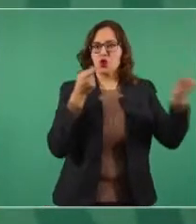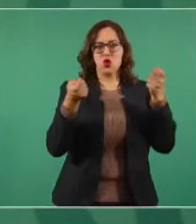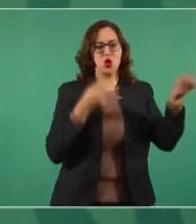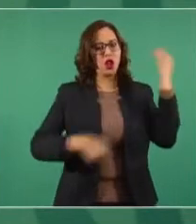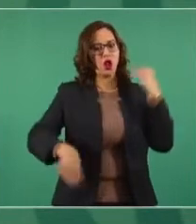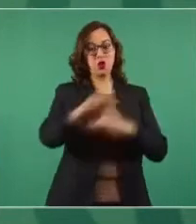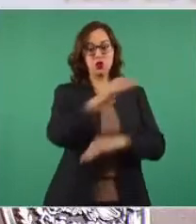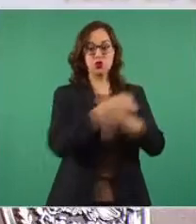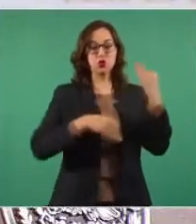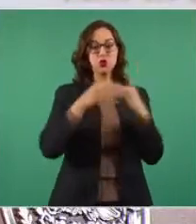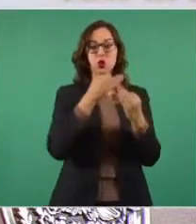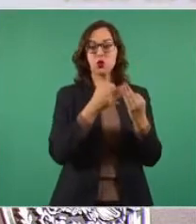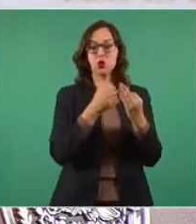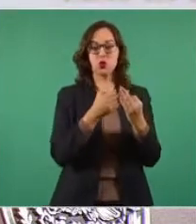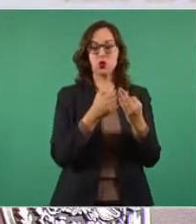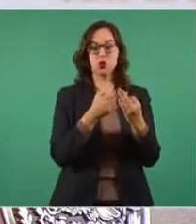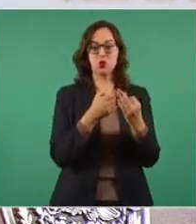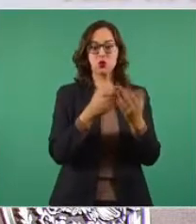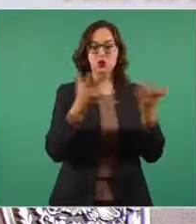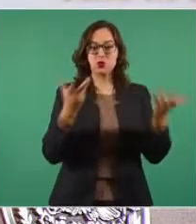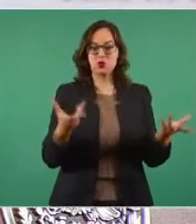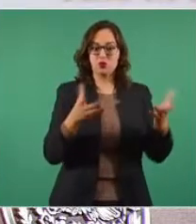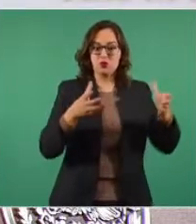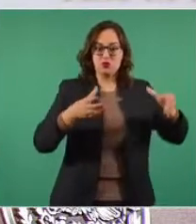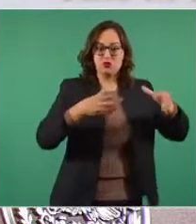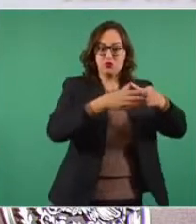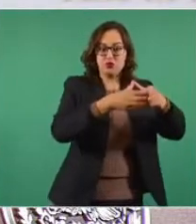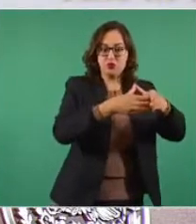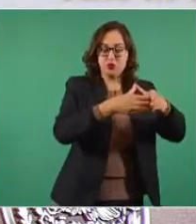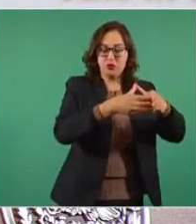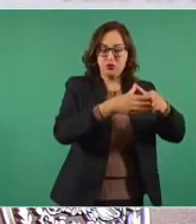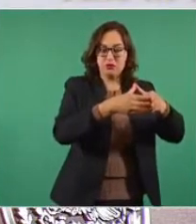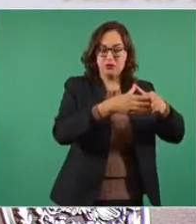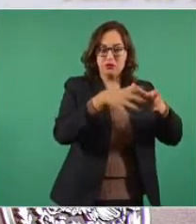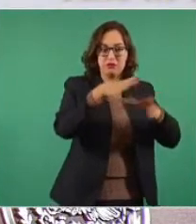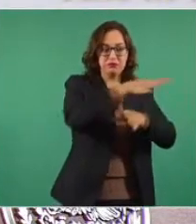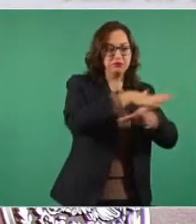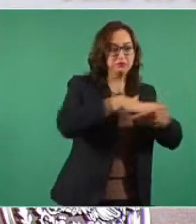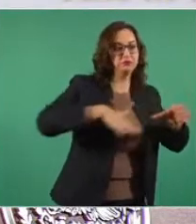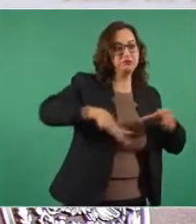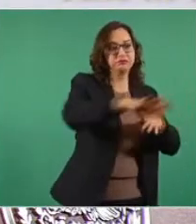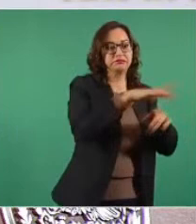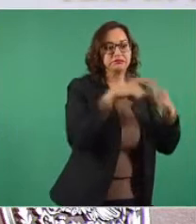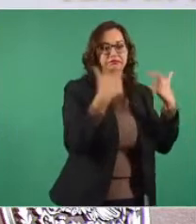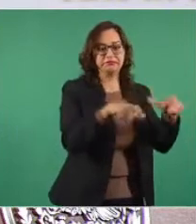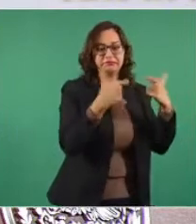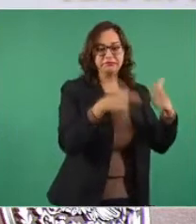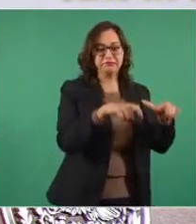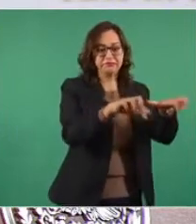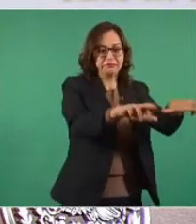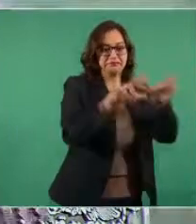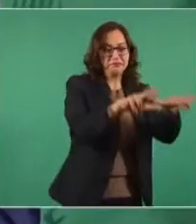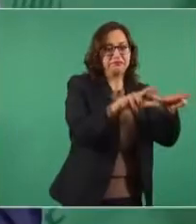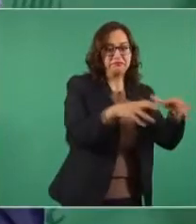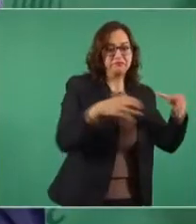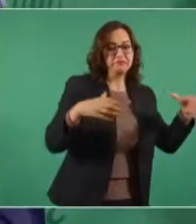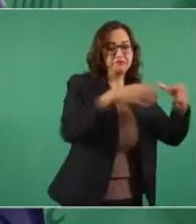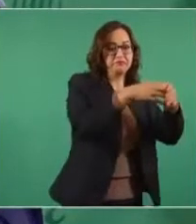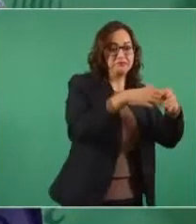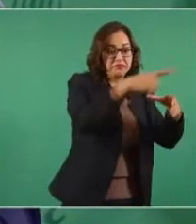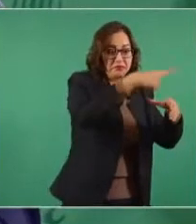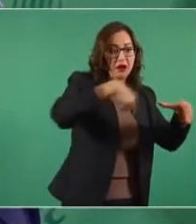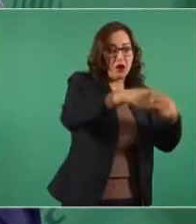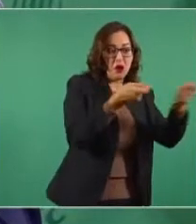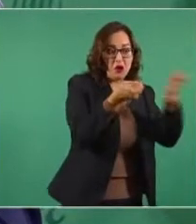el gobierno de una minoría de potentados que sea el pueblo que